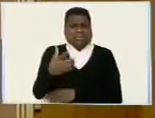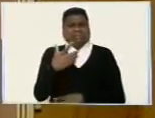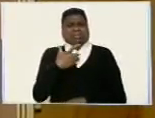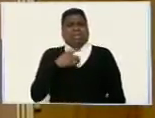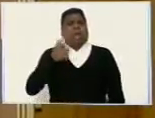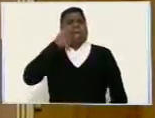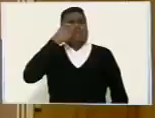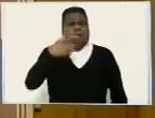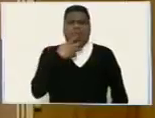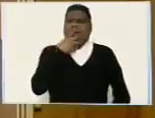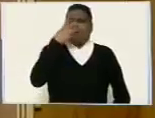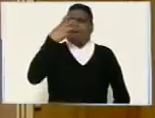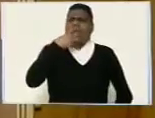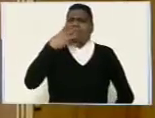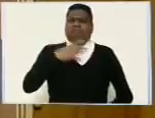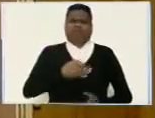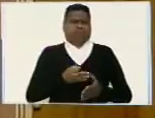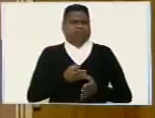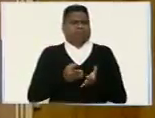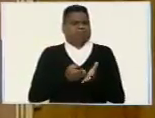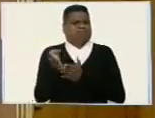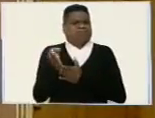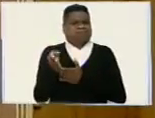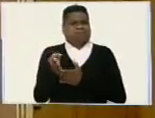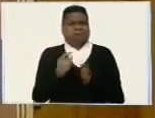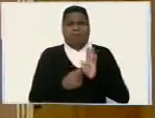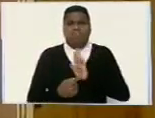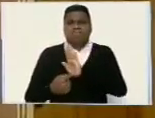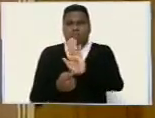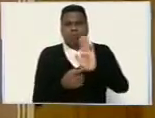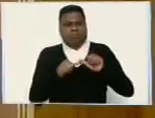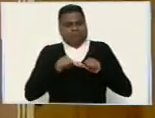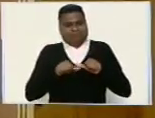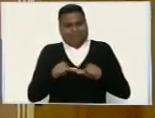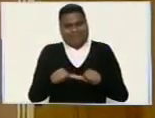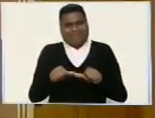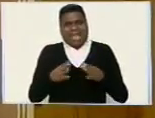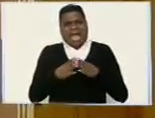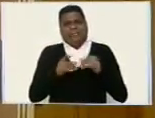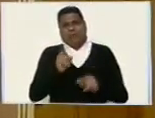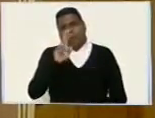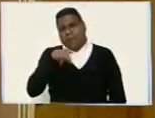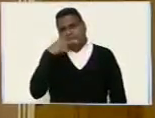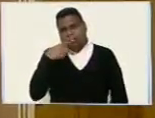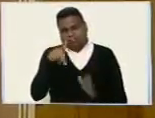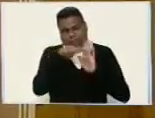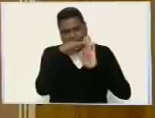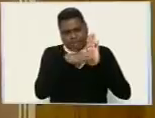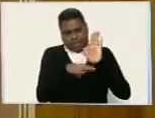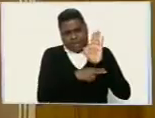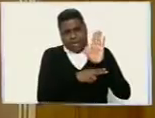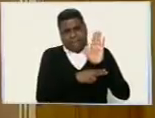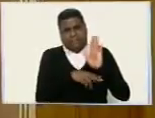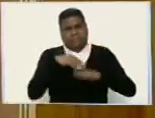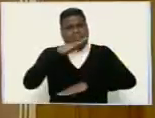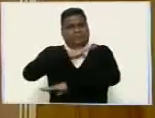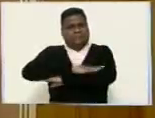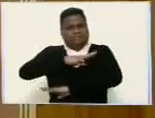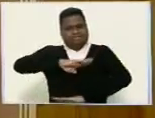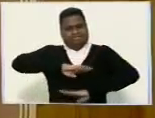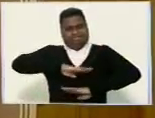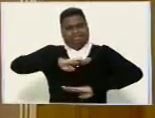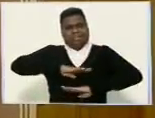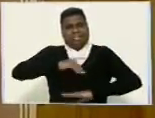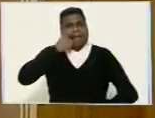bravío y soberano ha demostrado su temple y apoyo irrestricto a todas las políticas orientadas a satisfacer al